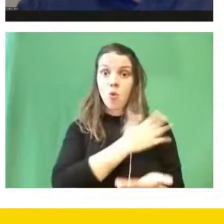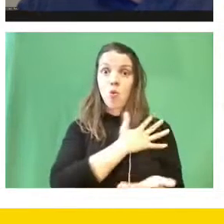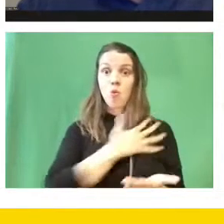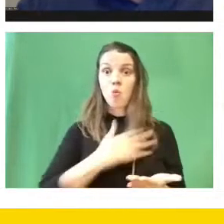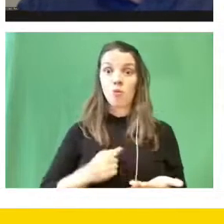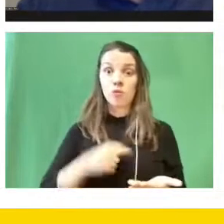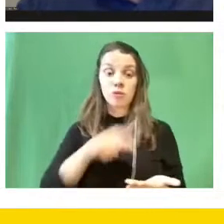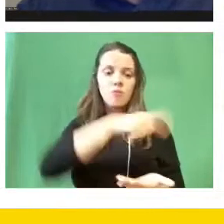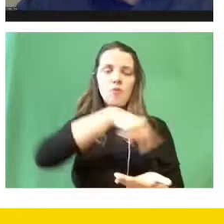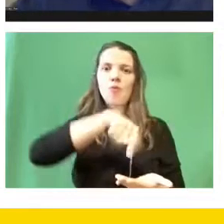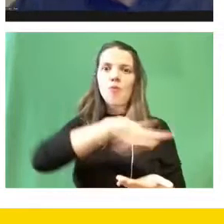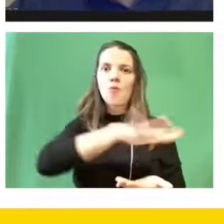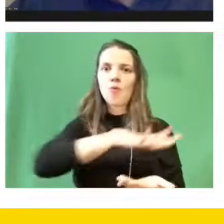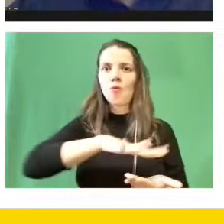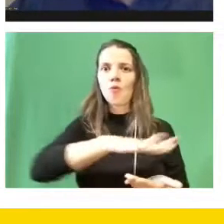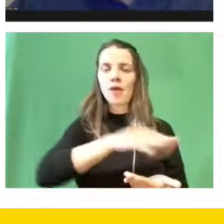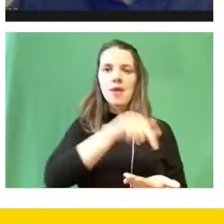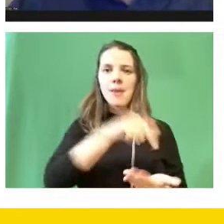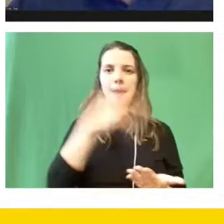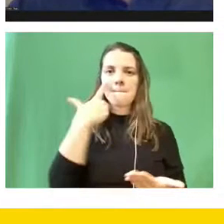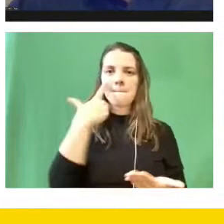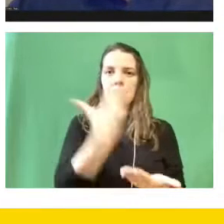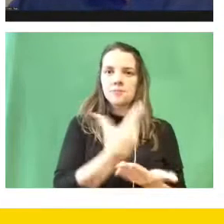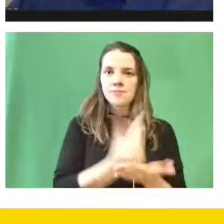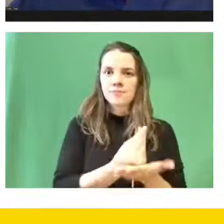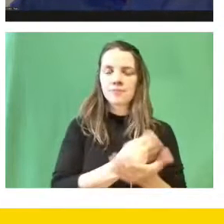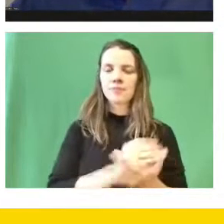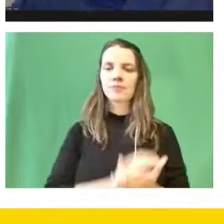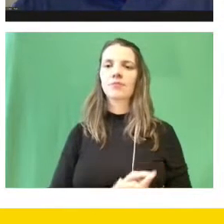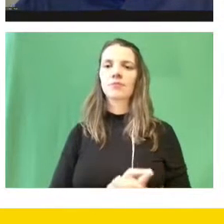legislaciones de la región. Sigamos.